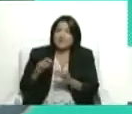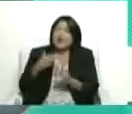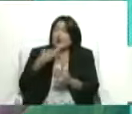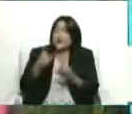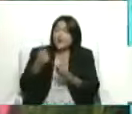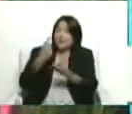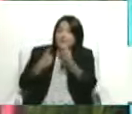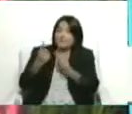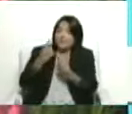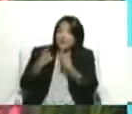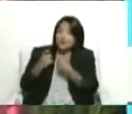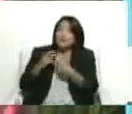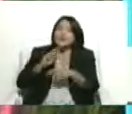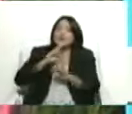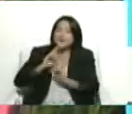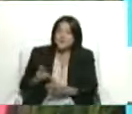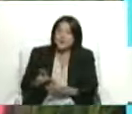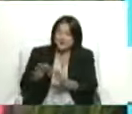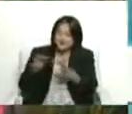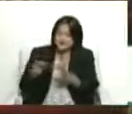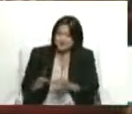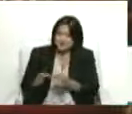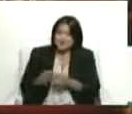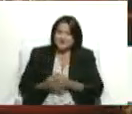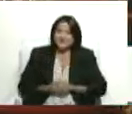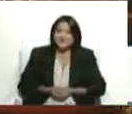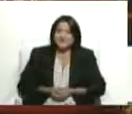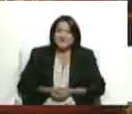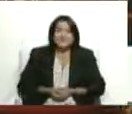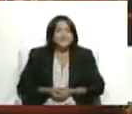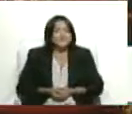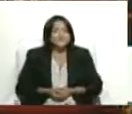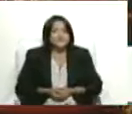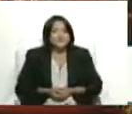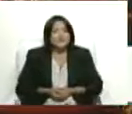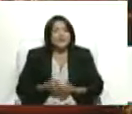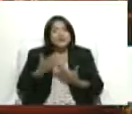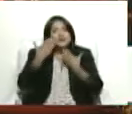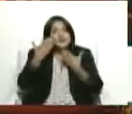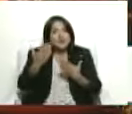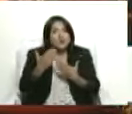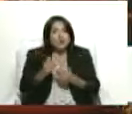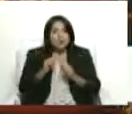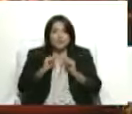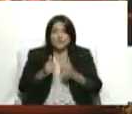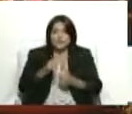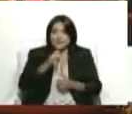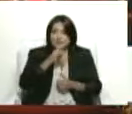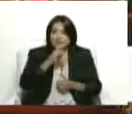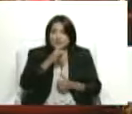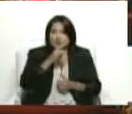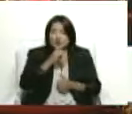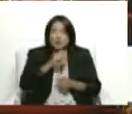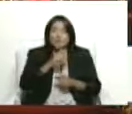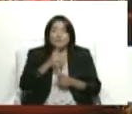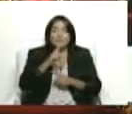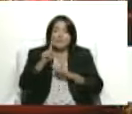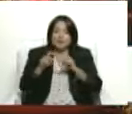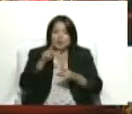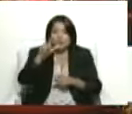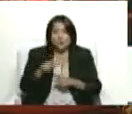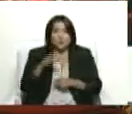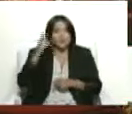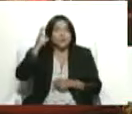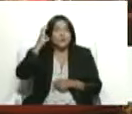algunas preguntas después de toda esta información que hemos compartido. Saludos, buenas tardes. Iniciamos el ciclo de preguntas con